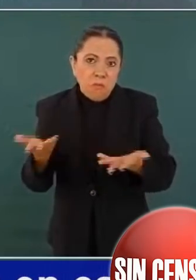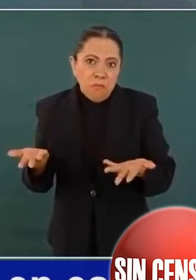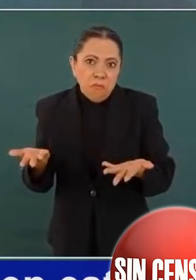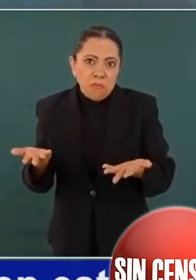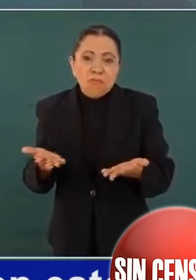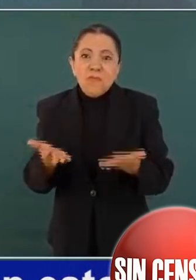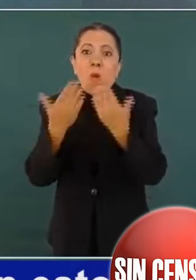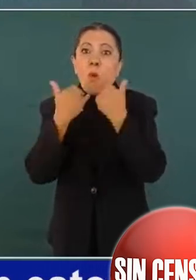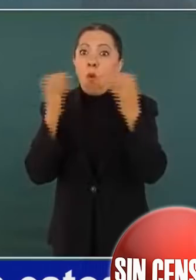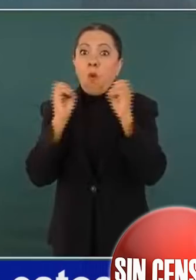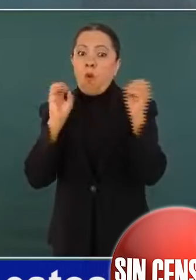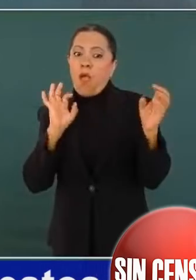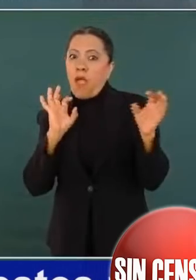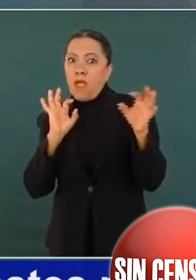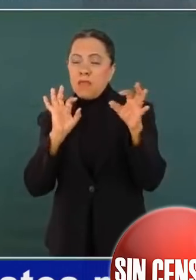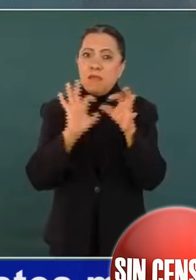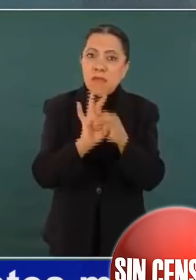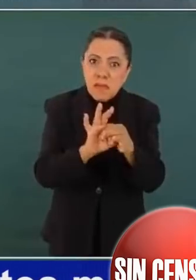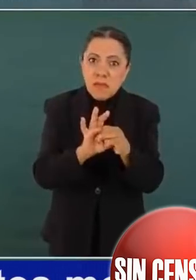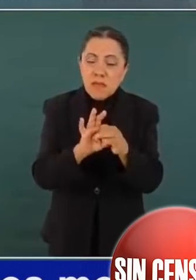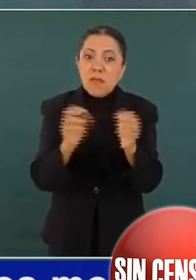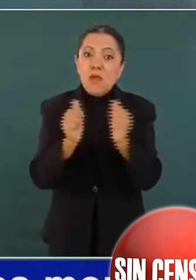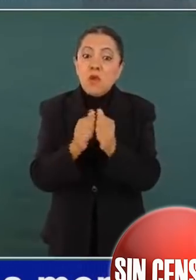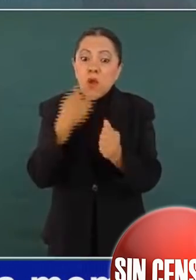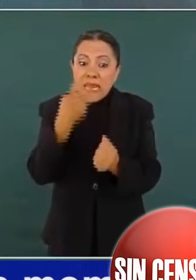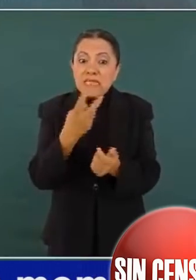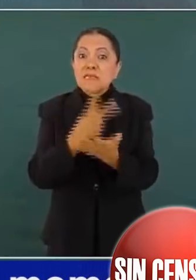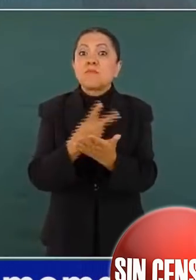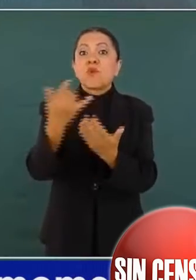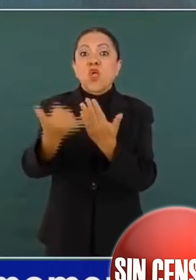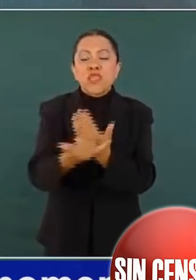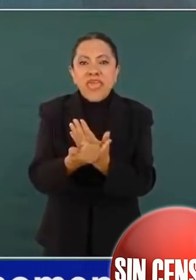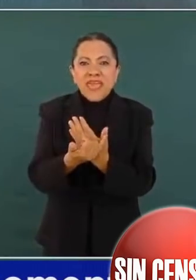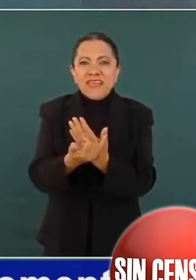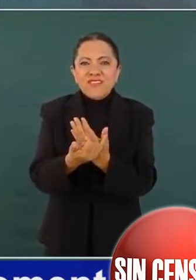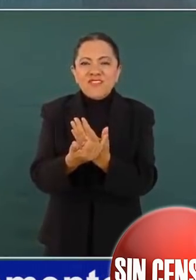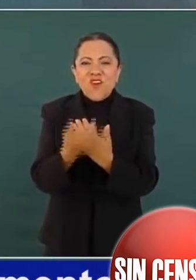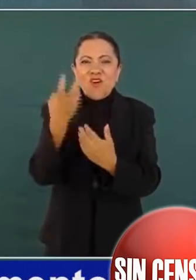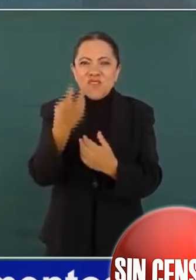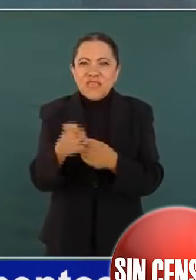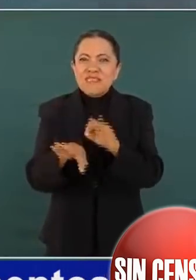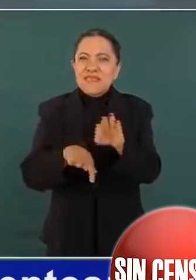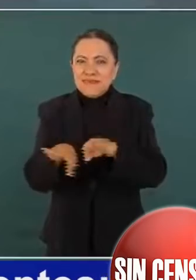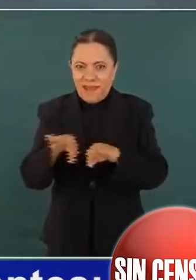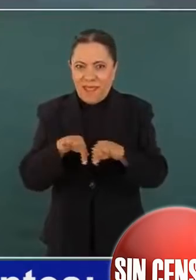afinidad con el proyecto que se está aplicando.